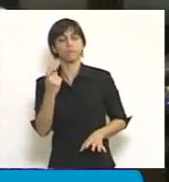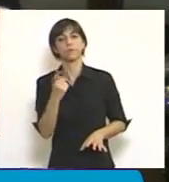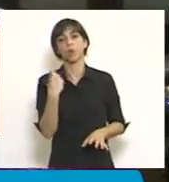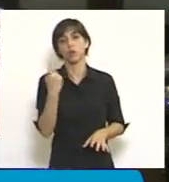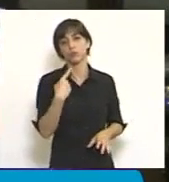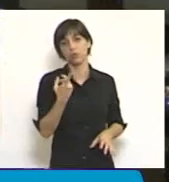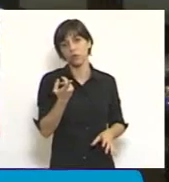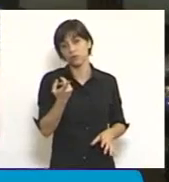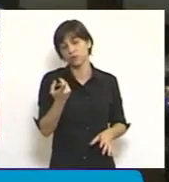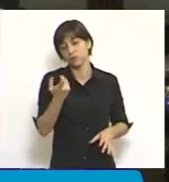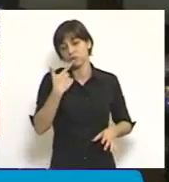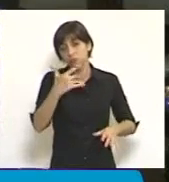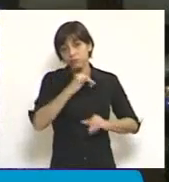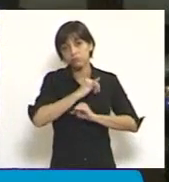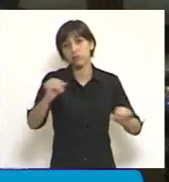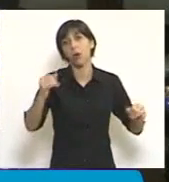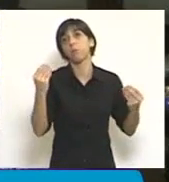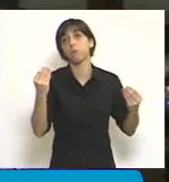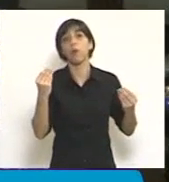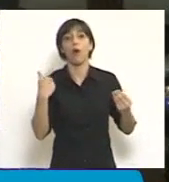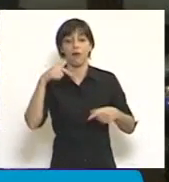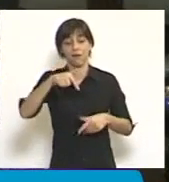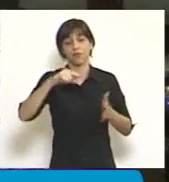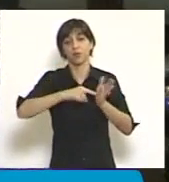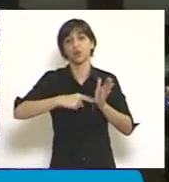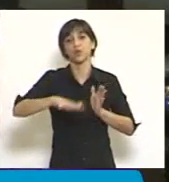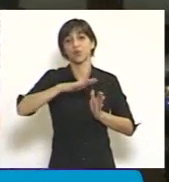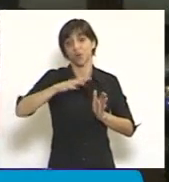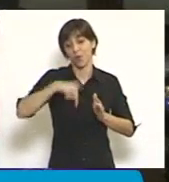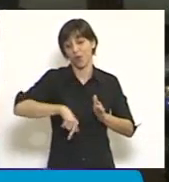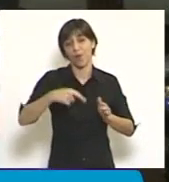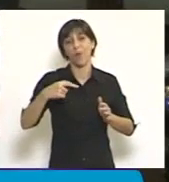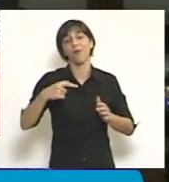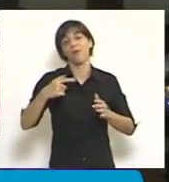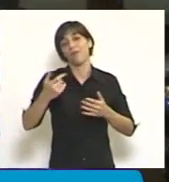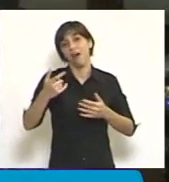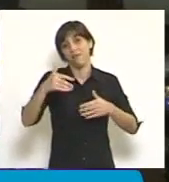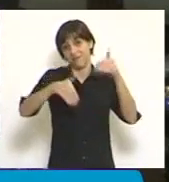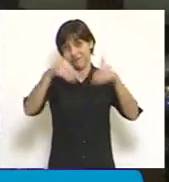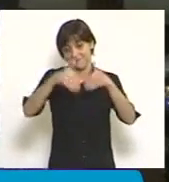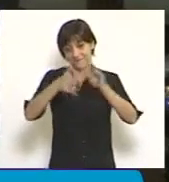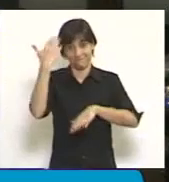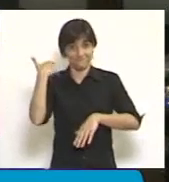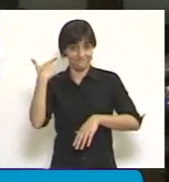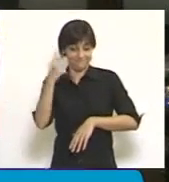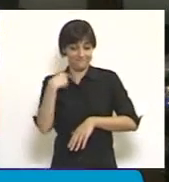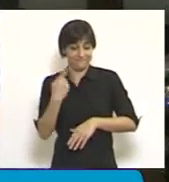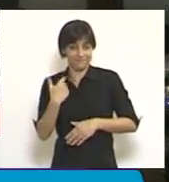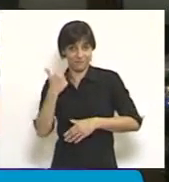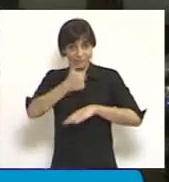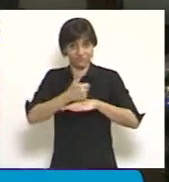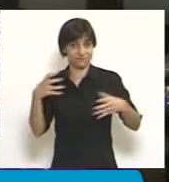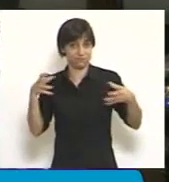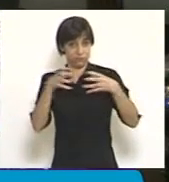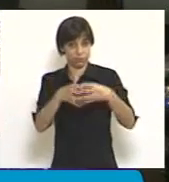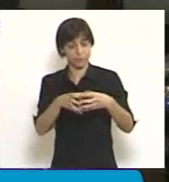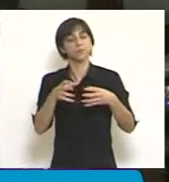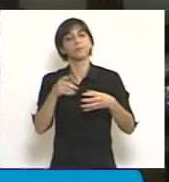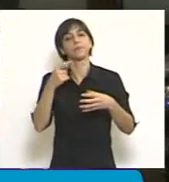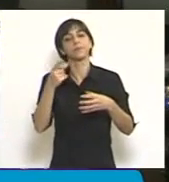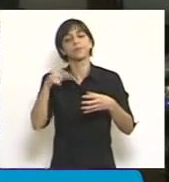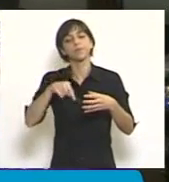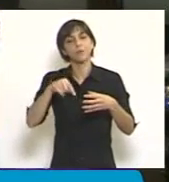igualmente razonables o igualmente constitucionales. En ese sentido, lo primero que debemos advertir, y sobre